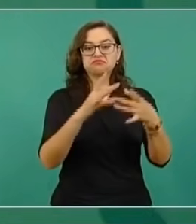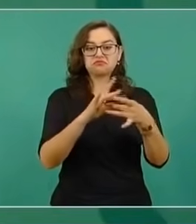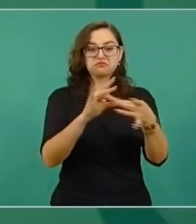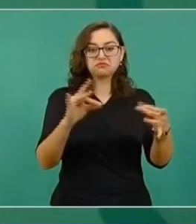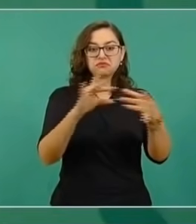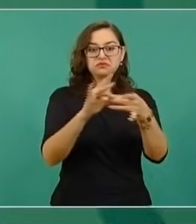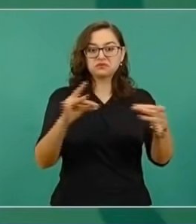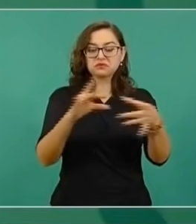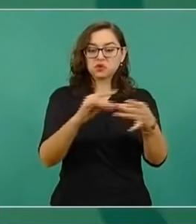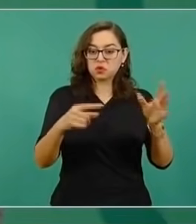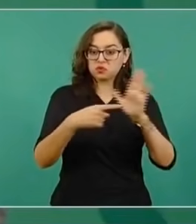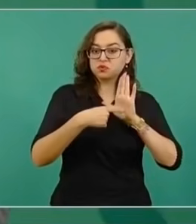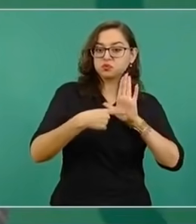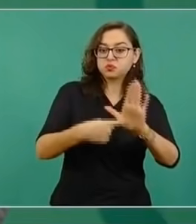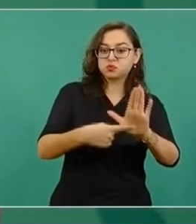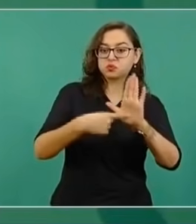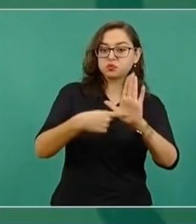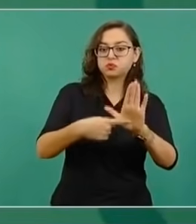estoy